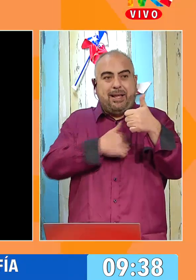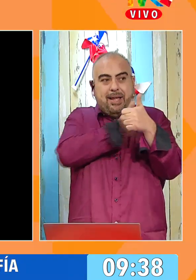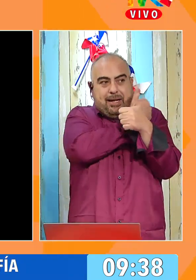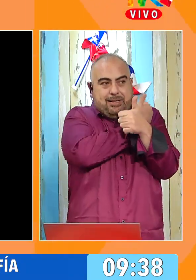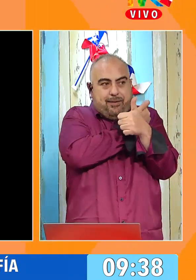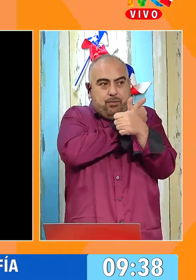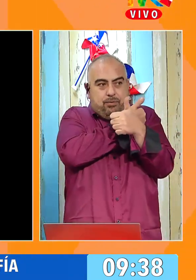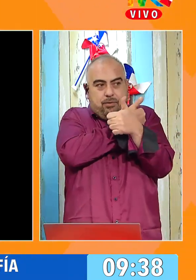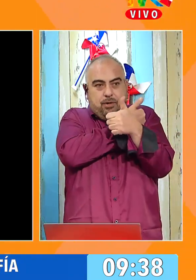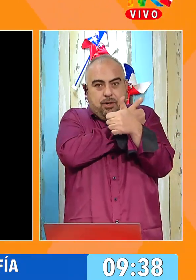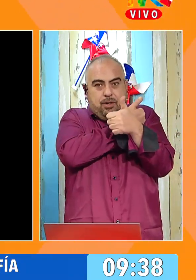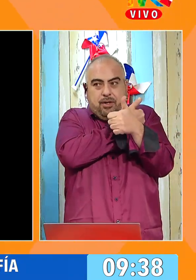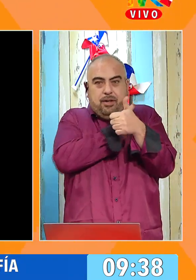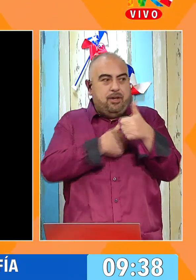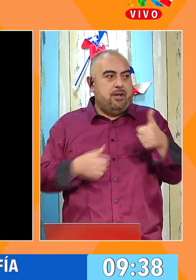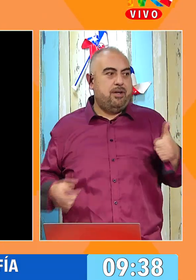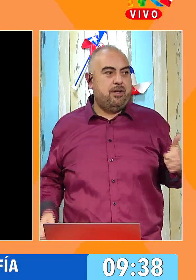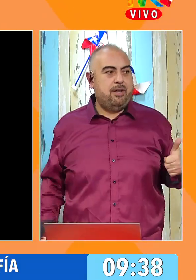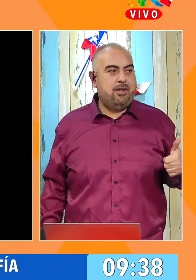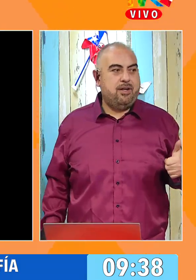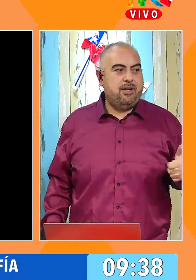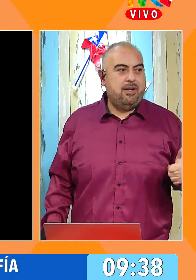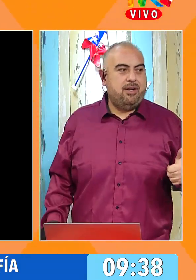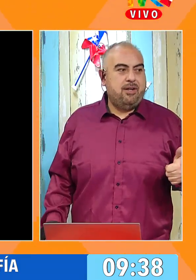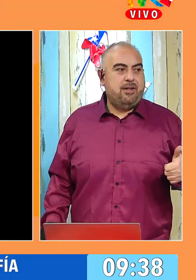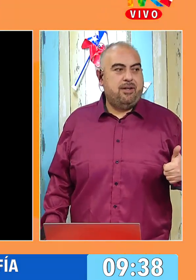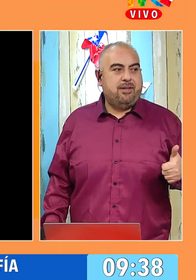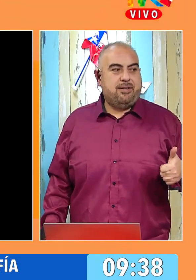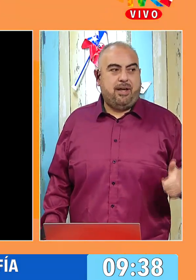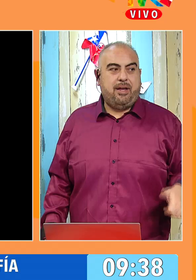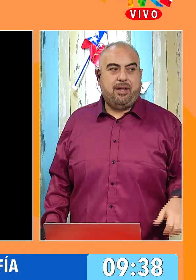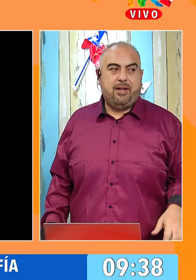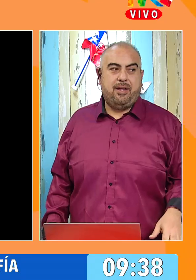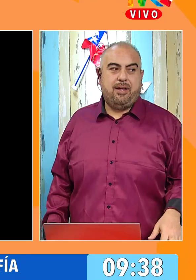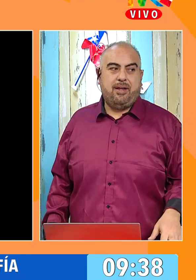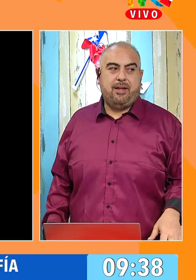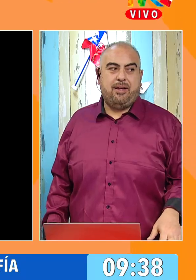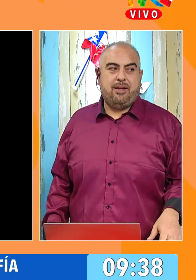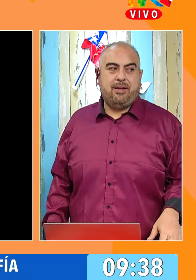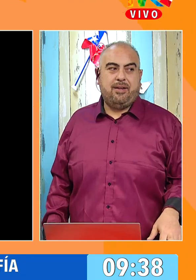mano completa y acá se ve uno, dos, tres, cuatro, cinco, claro, cinco y atrás seis. Sí.